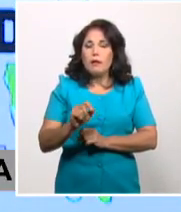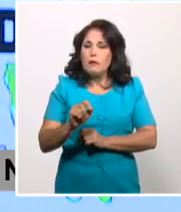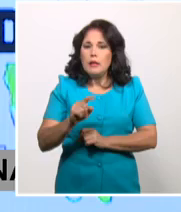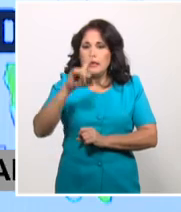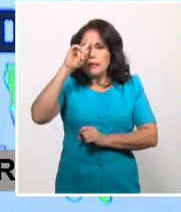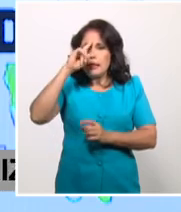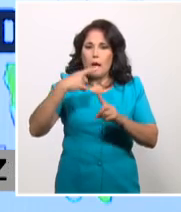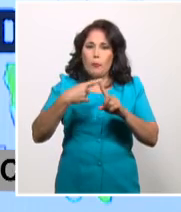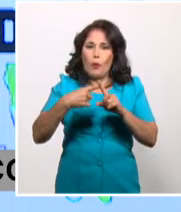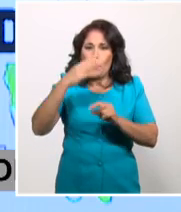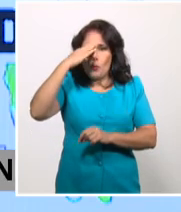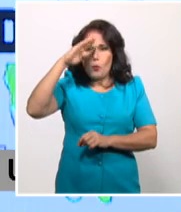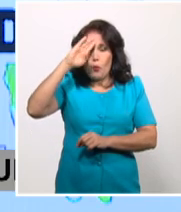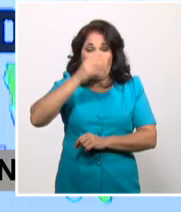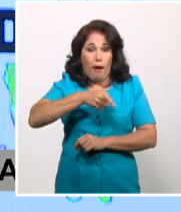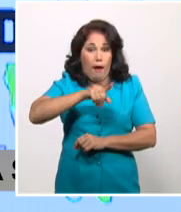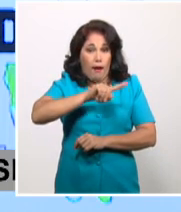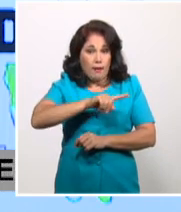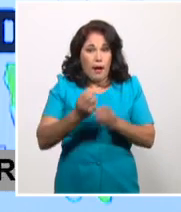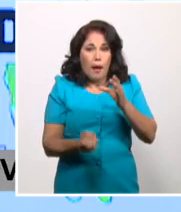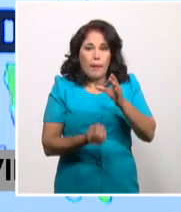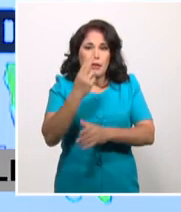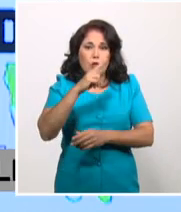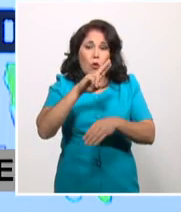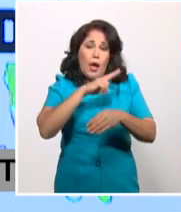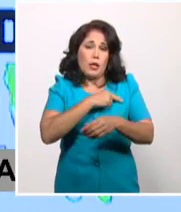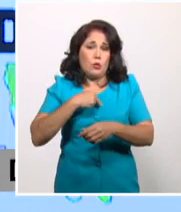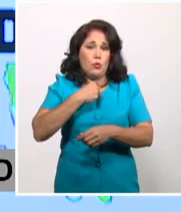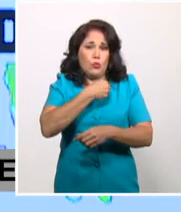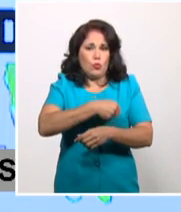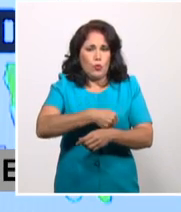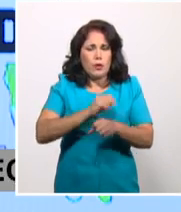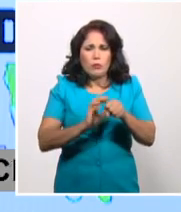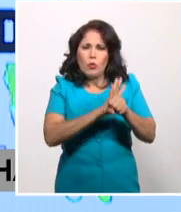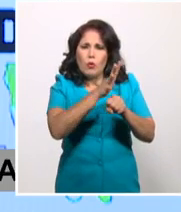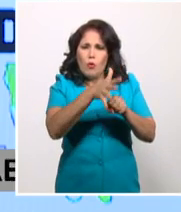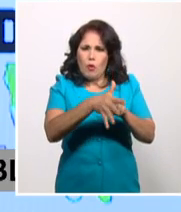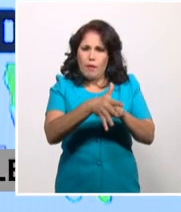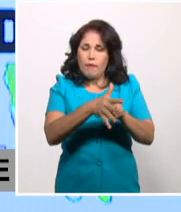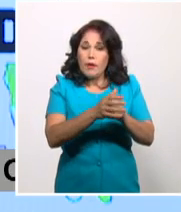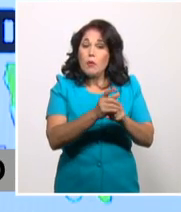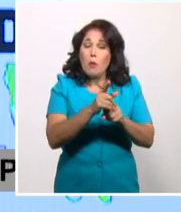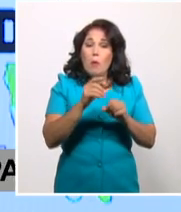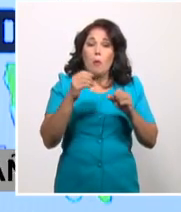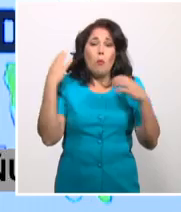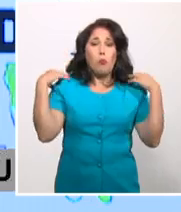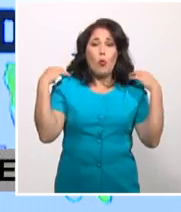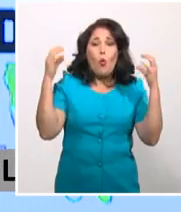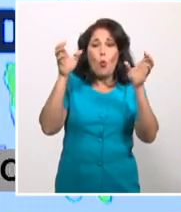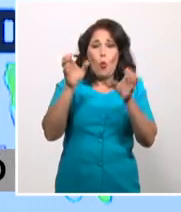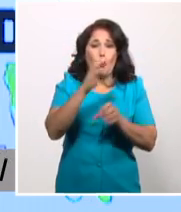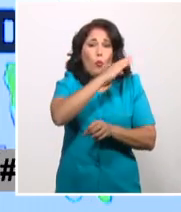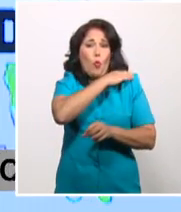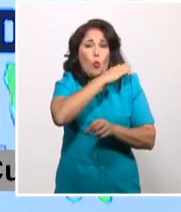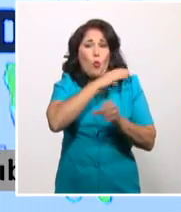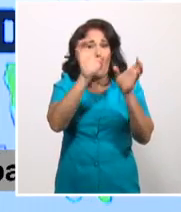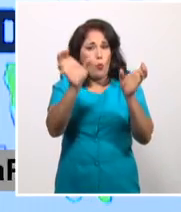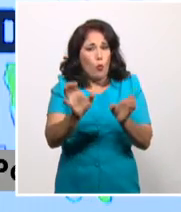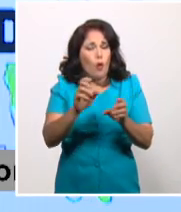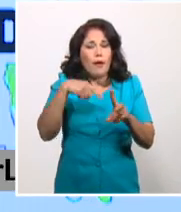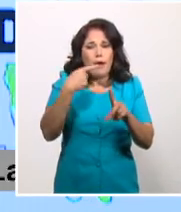Cuba. Ayer apareció en Suiza la noticia de que el coronavirus ataca no solo a los pulmones, sino también el cerebro.